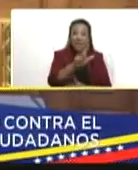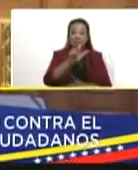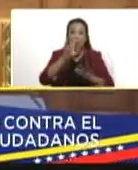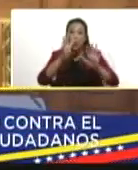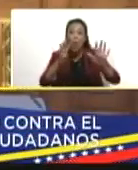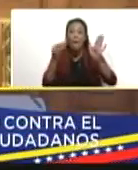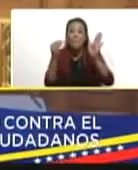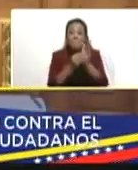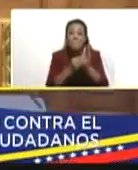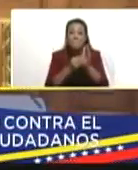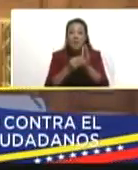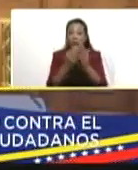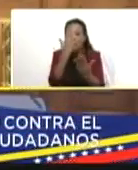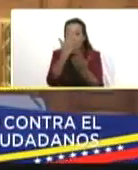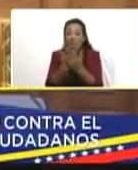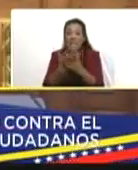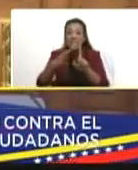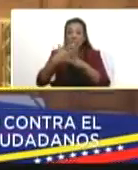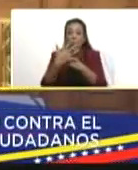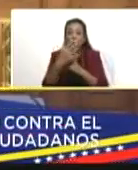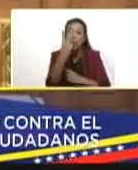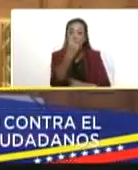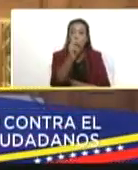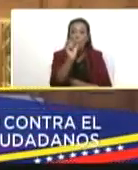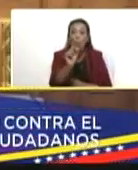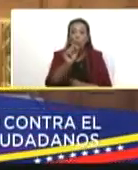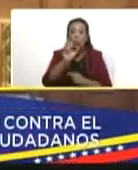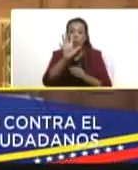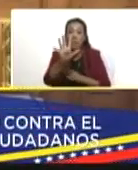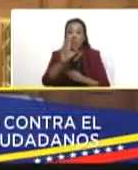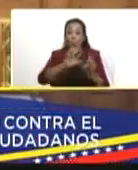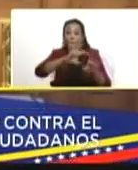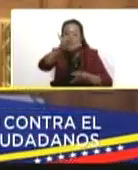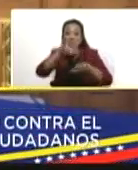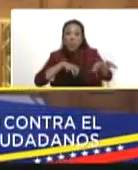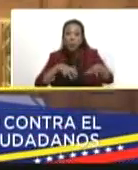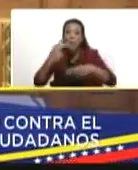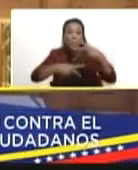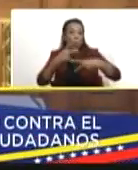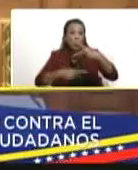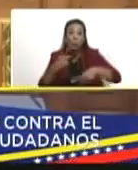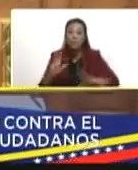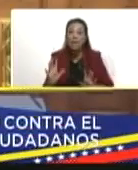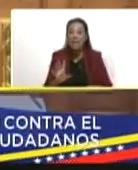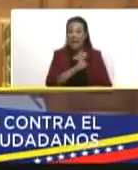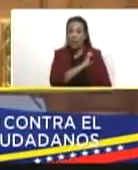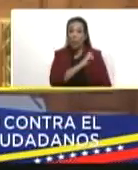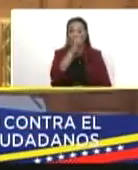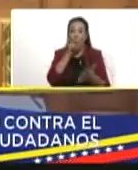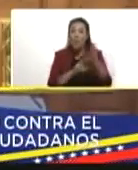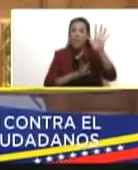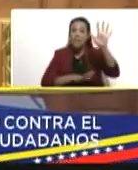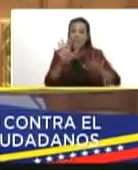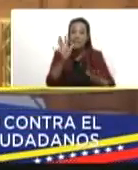diarios frente a los 2.5 millones de barriles que producíamos en enero